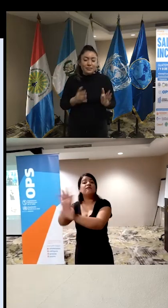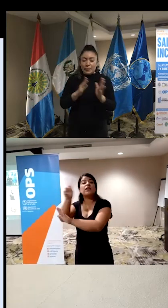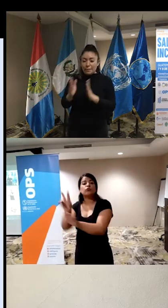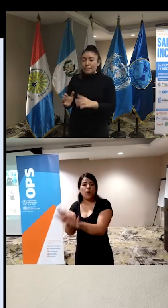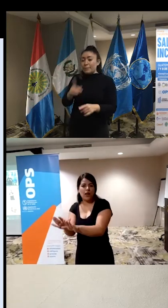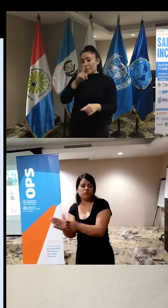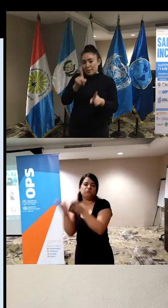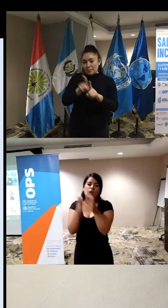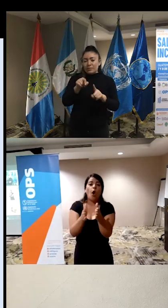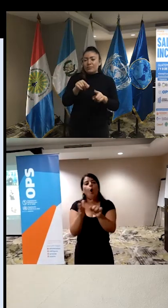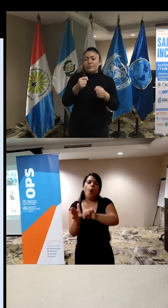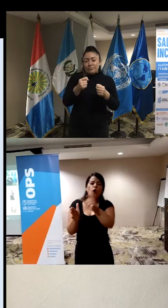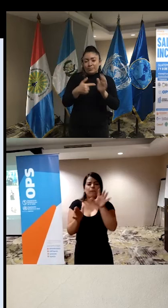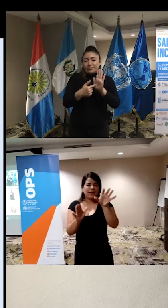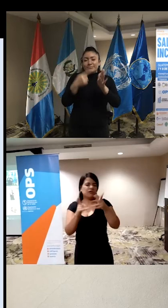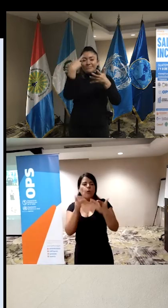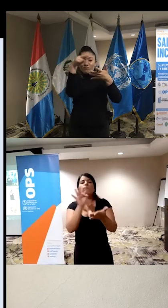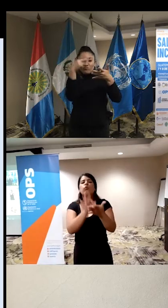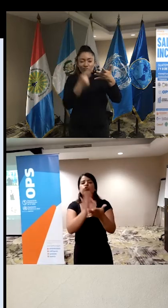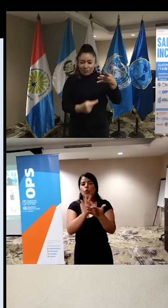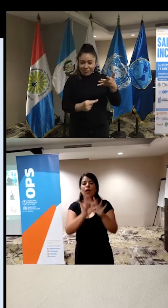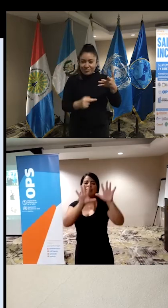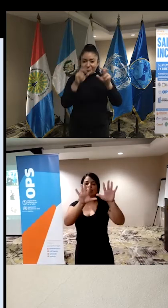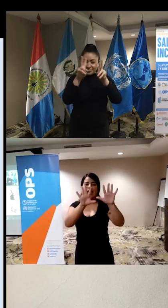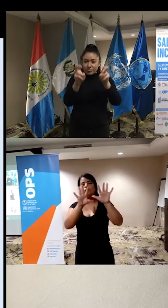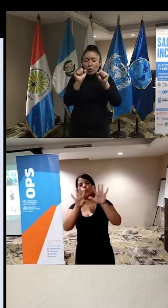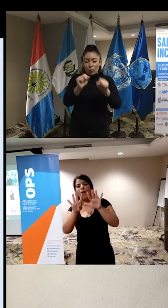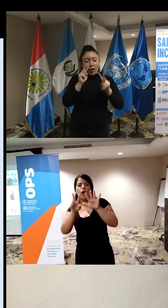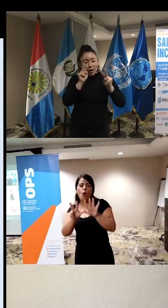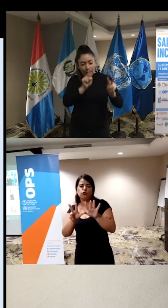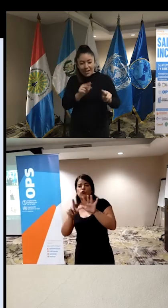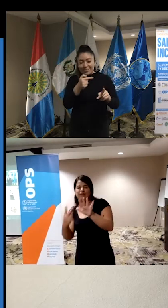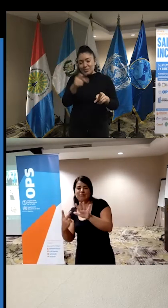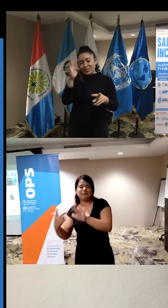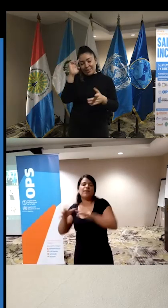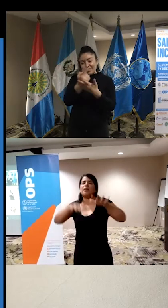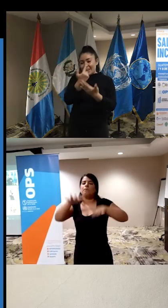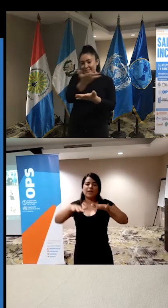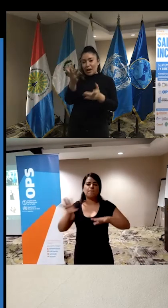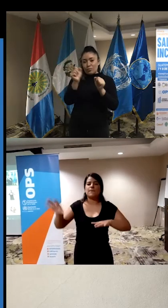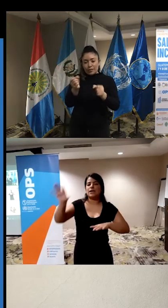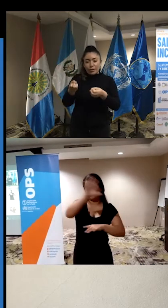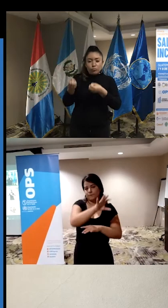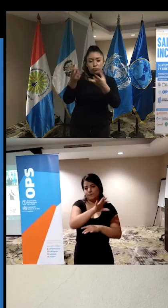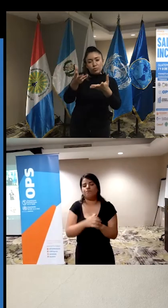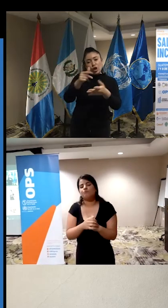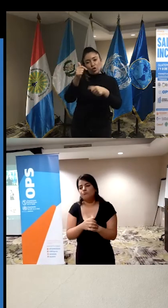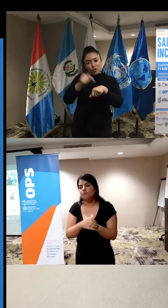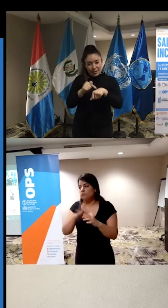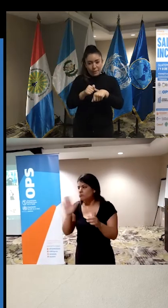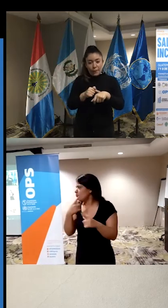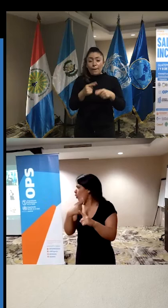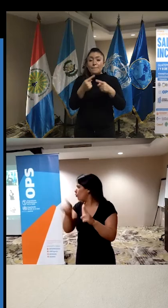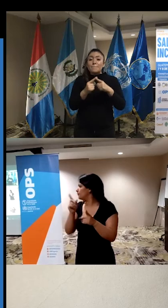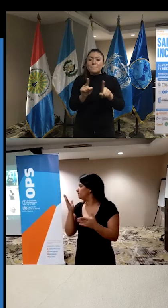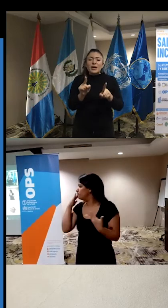Bueno, me voy a saltar esto de la remisión de casos porque eso creo que ya lo van a abordar en otro espacio, pero